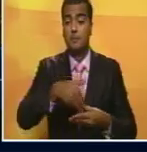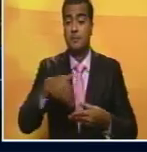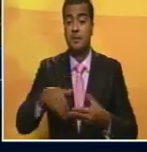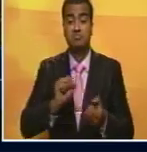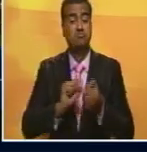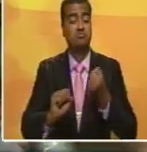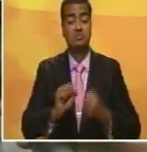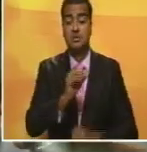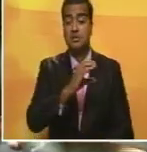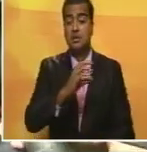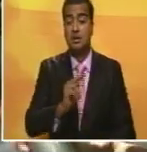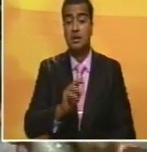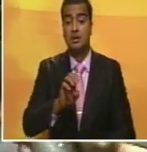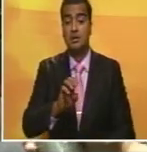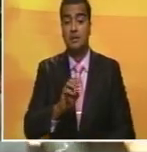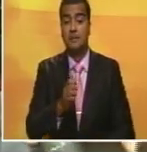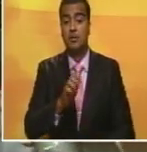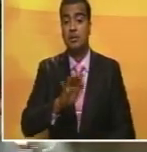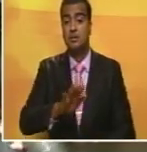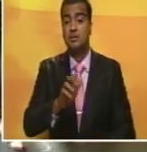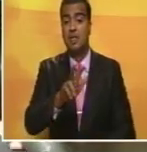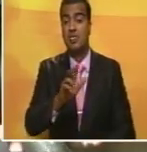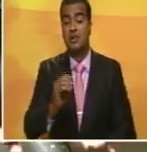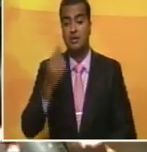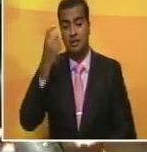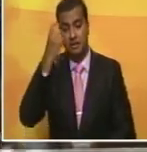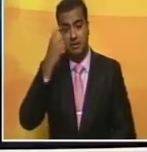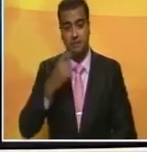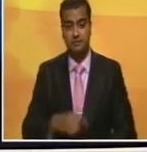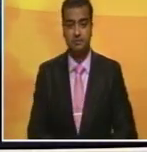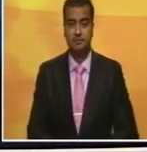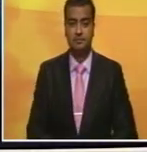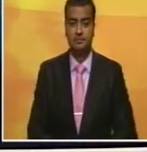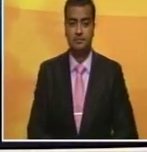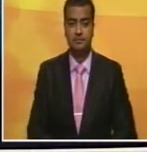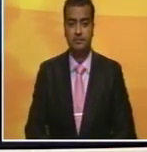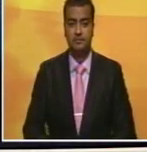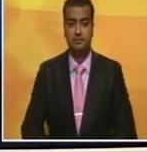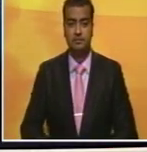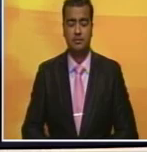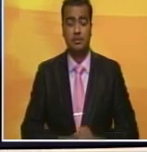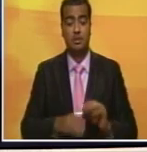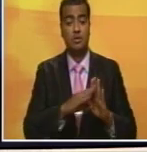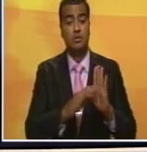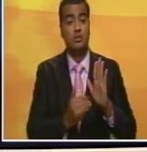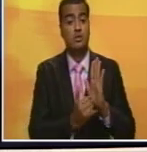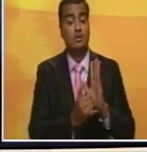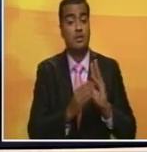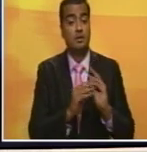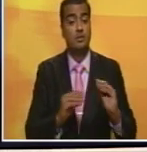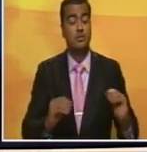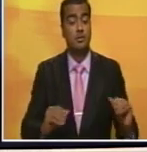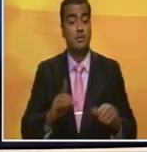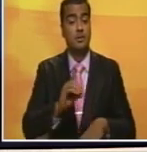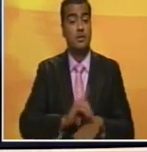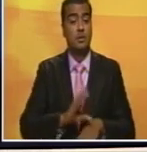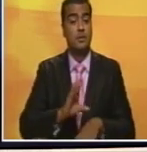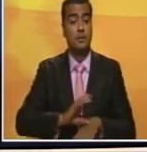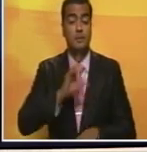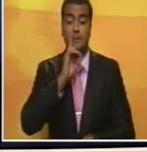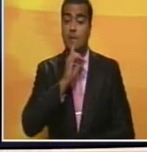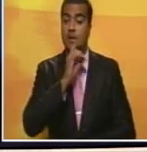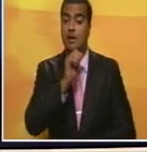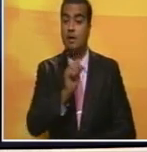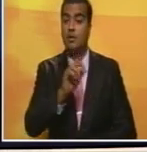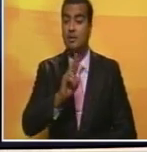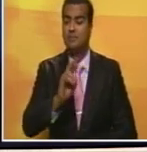el CNE dentro de un lapso de 15 a 30 días. El constituyente territorial por el Distrito Capital, Ángelo